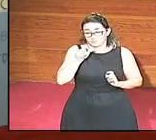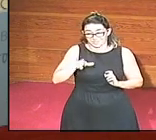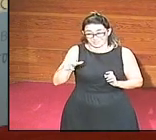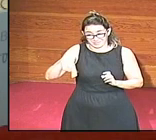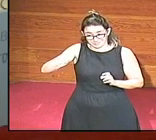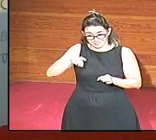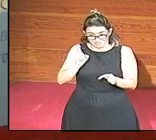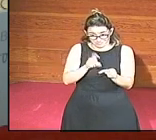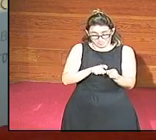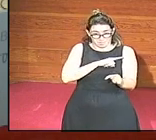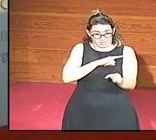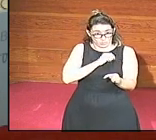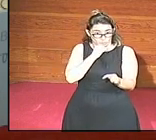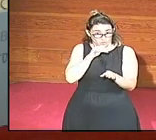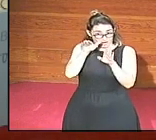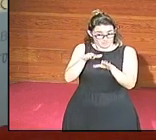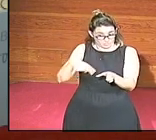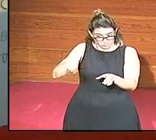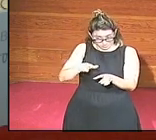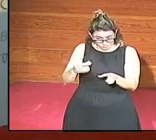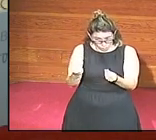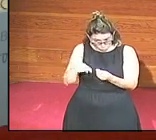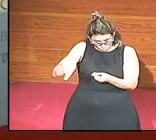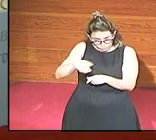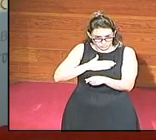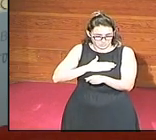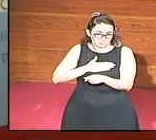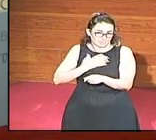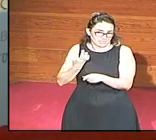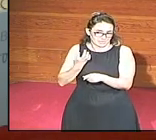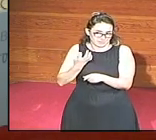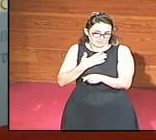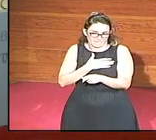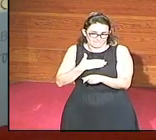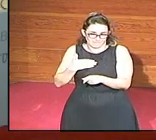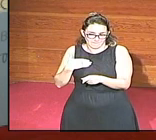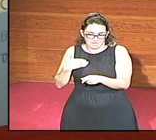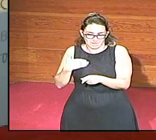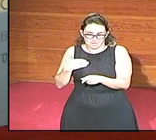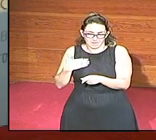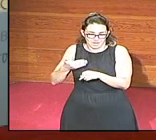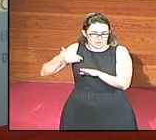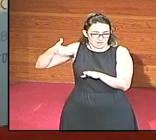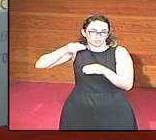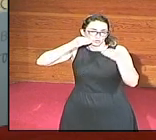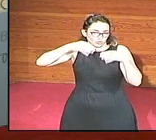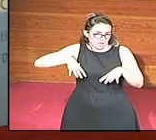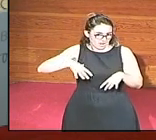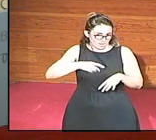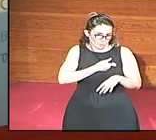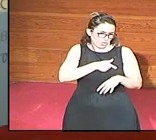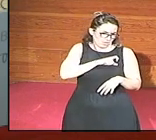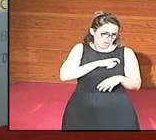estas milicias prorrusas básicamente lo que eran son macarras que tenían el historial policial hasta